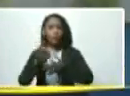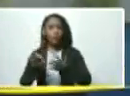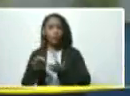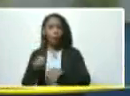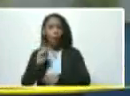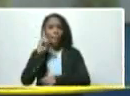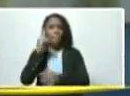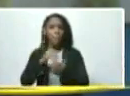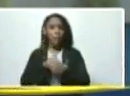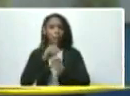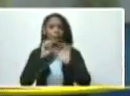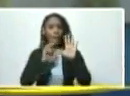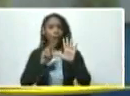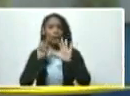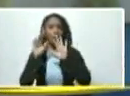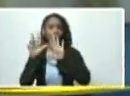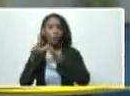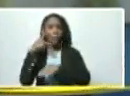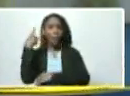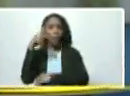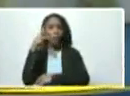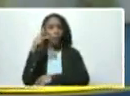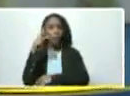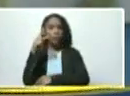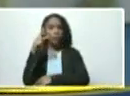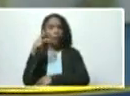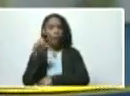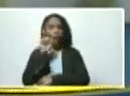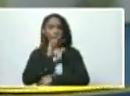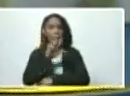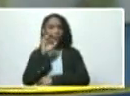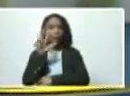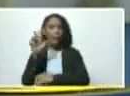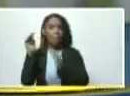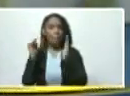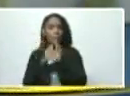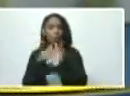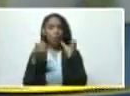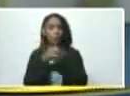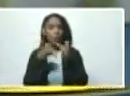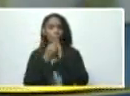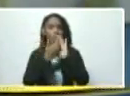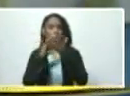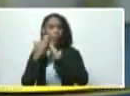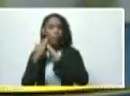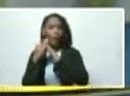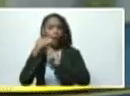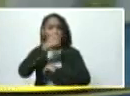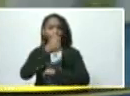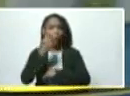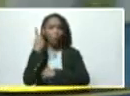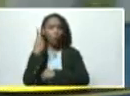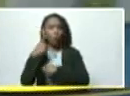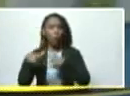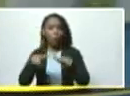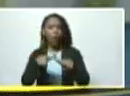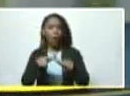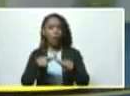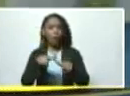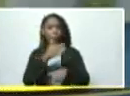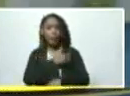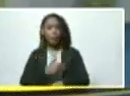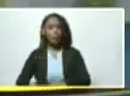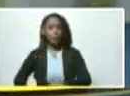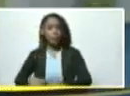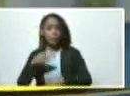a 1.078 parroquias y a más de 33.000 sectores comunitarios. En cada uno de esos sectores, presidente,